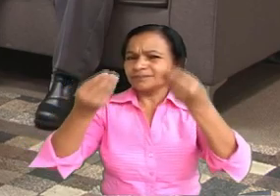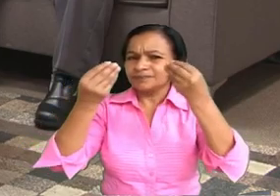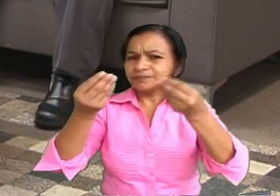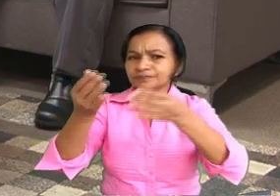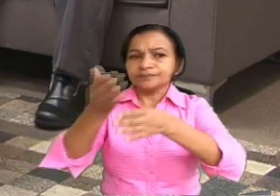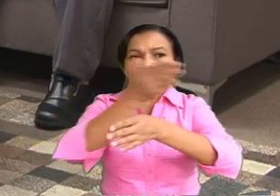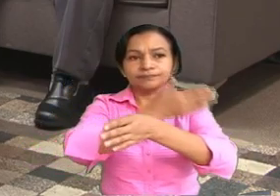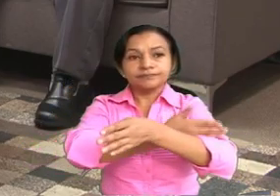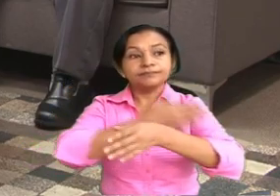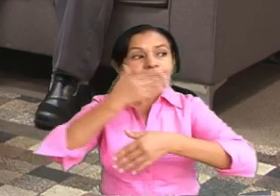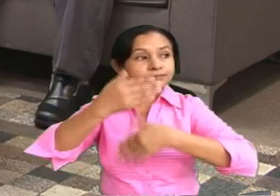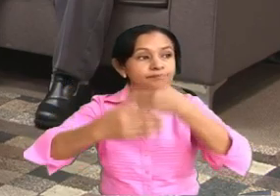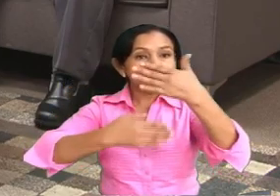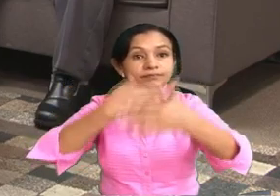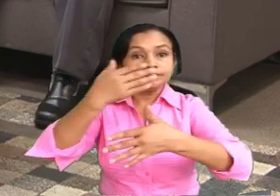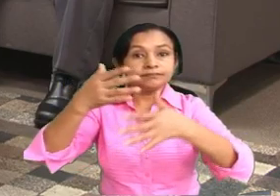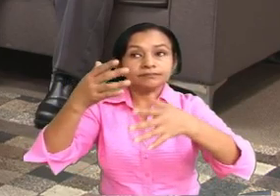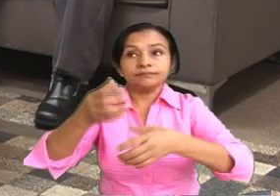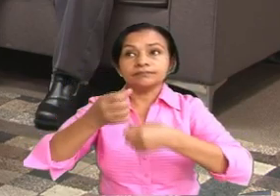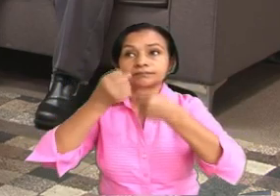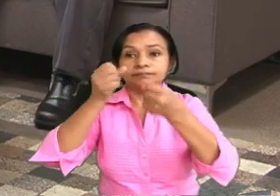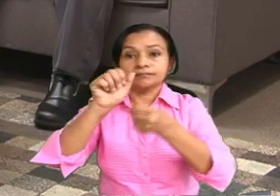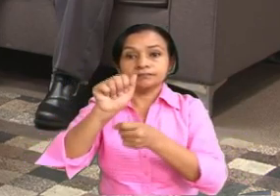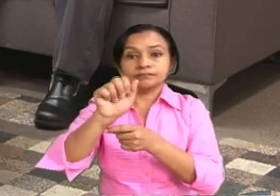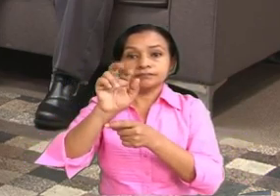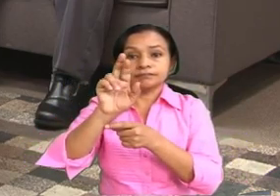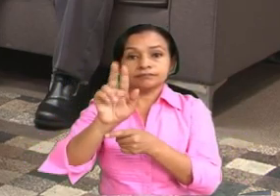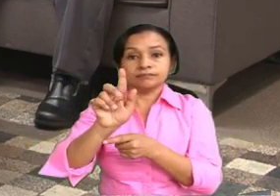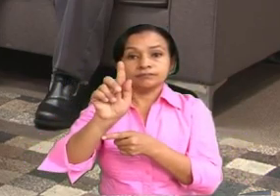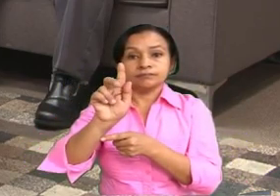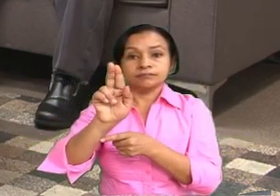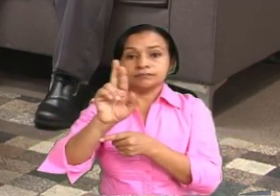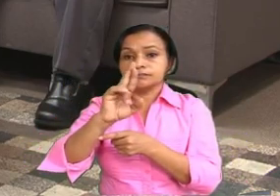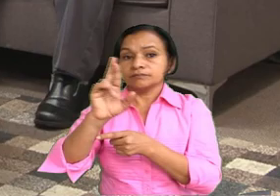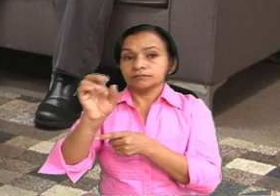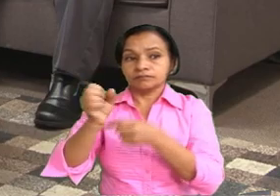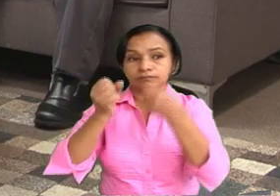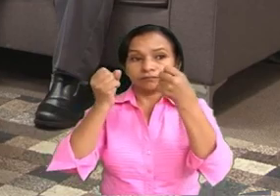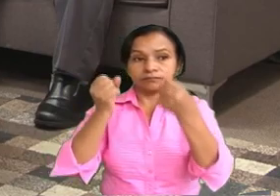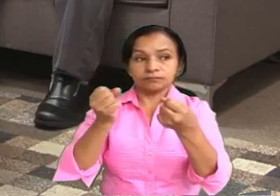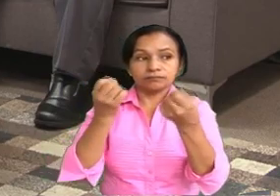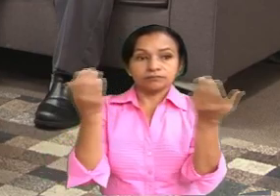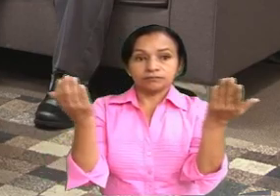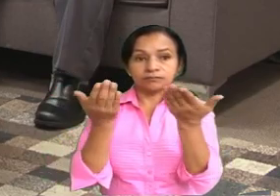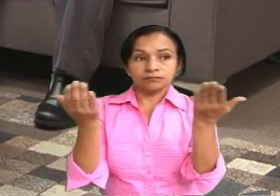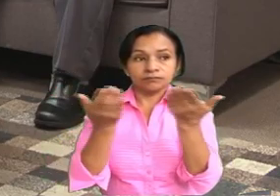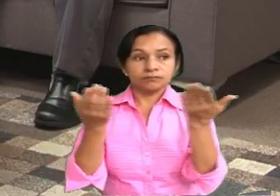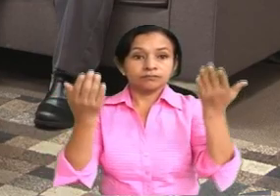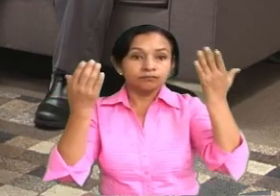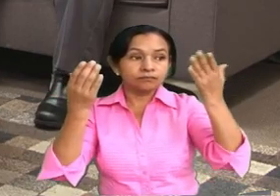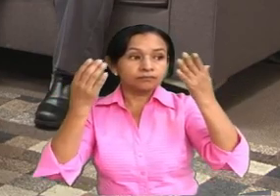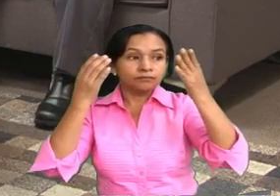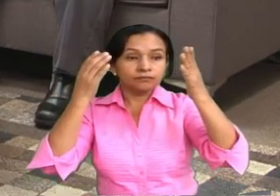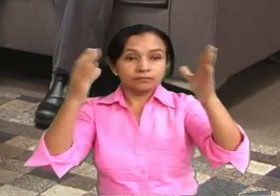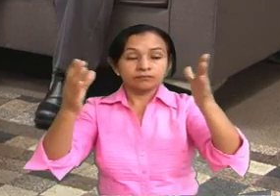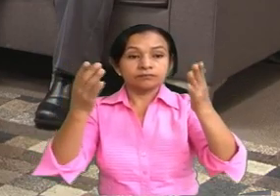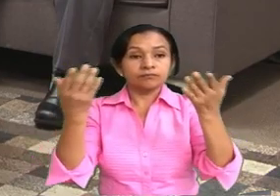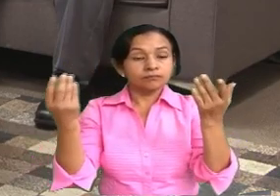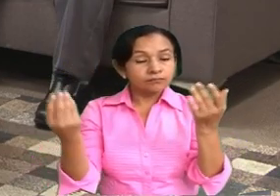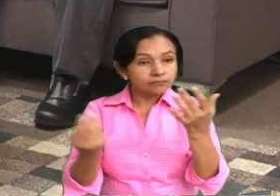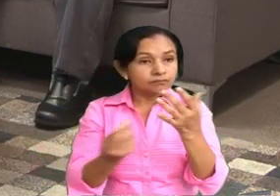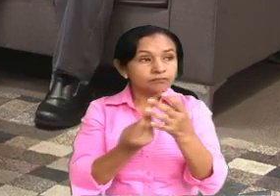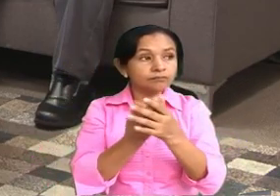también procesos de rescate identitarios, compañero Arturo, dentro de esos rescates identitarios, dentro de esas conquistas, dentro de esa